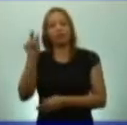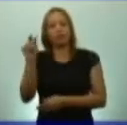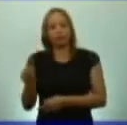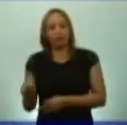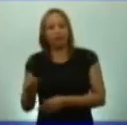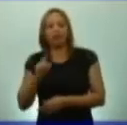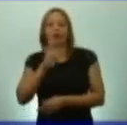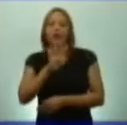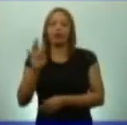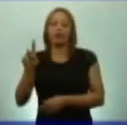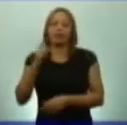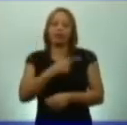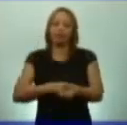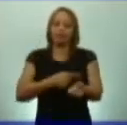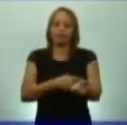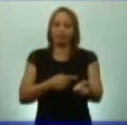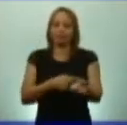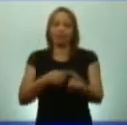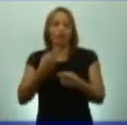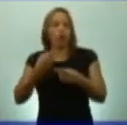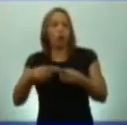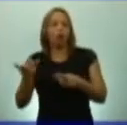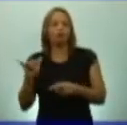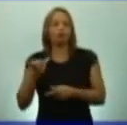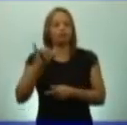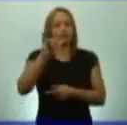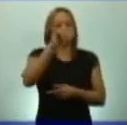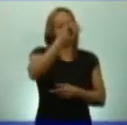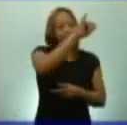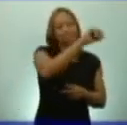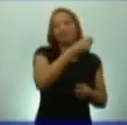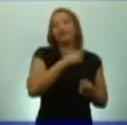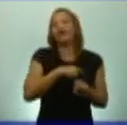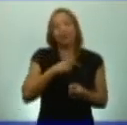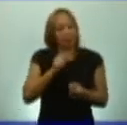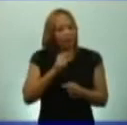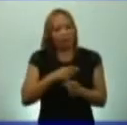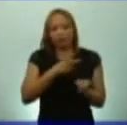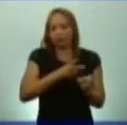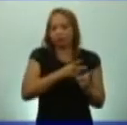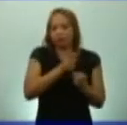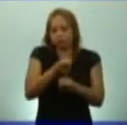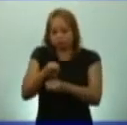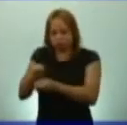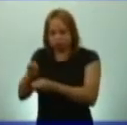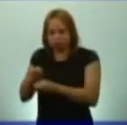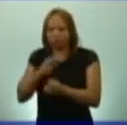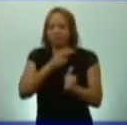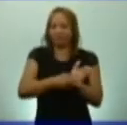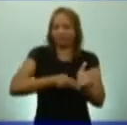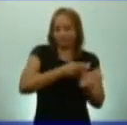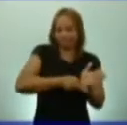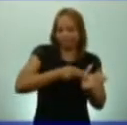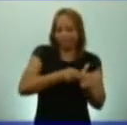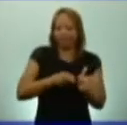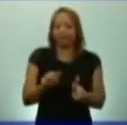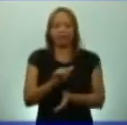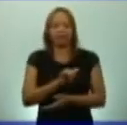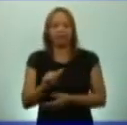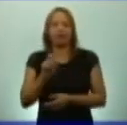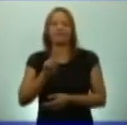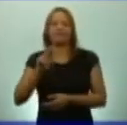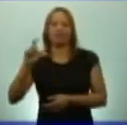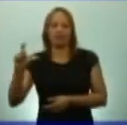heridos. Otro avión ametralló un tren de pasajeros en la zona villareña. También